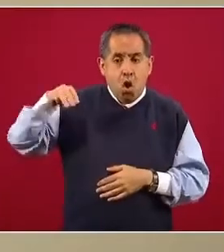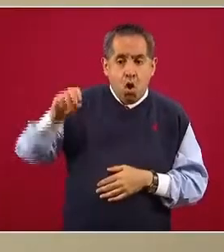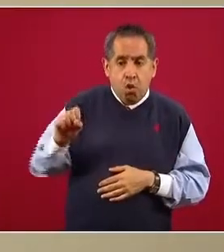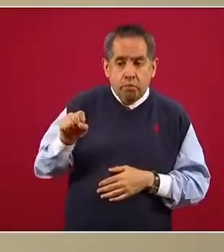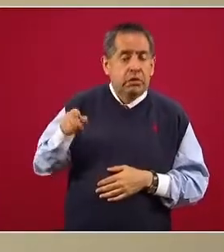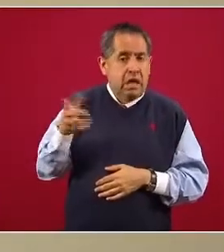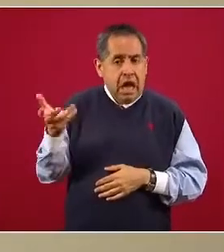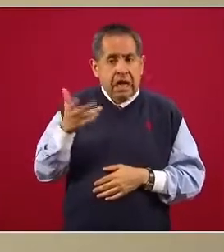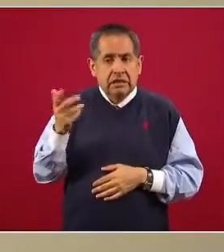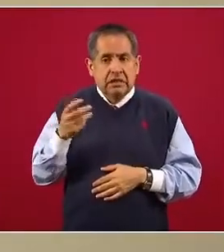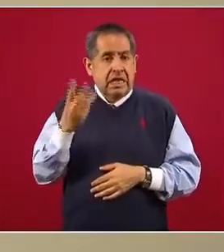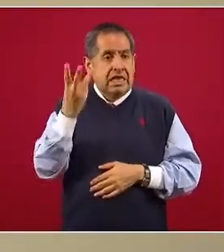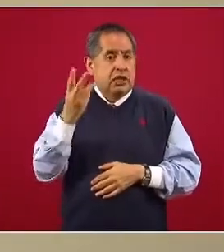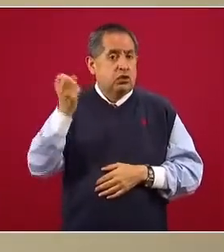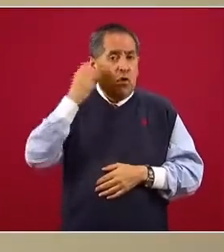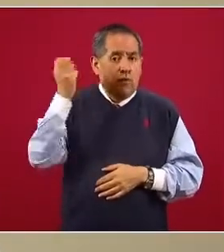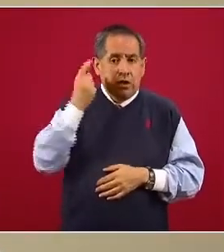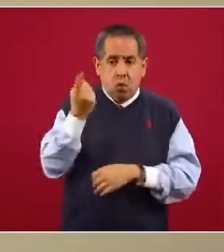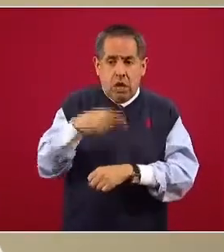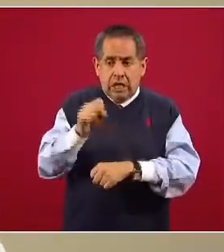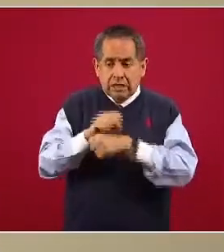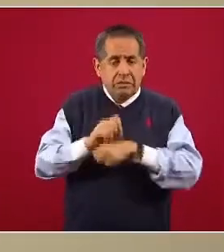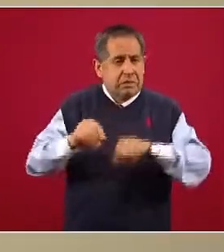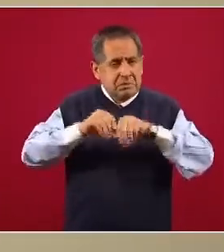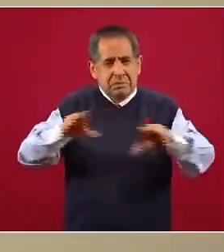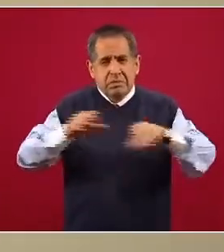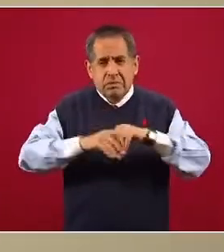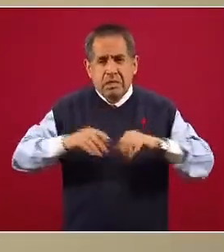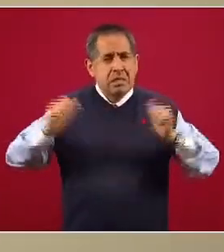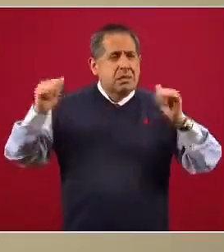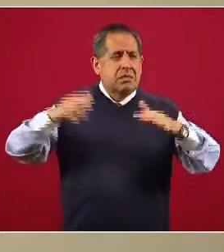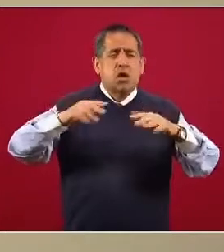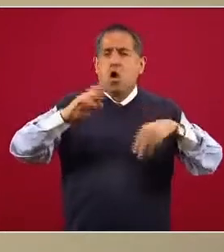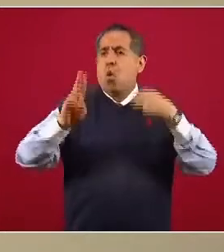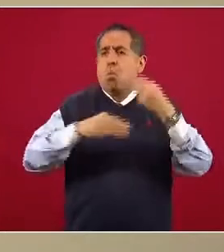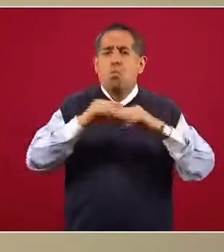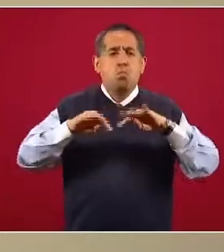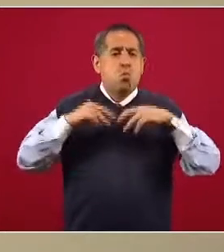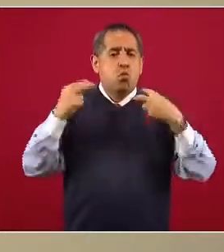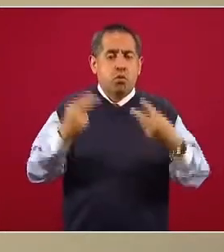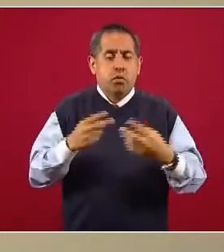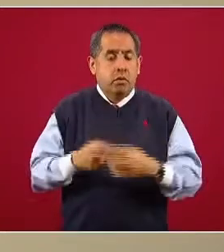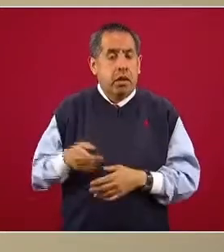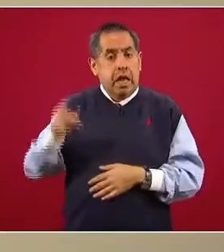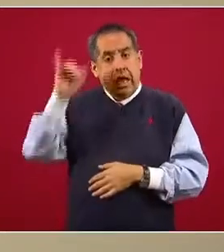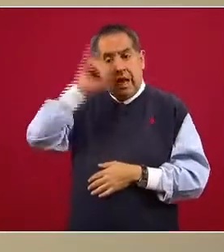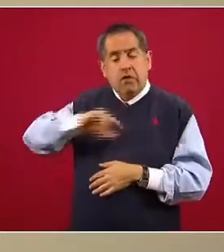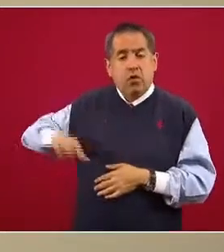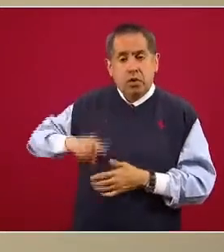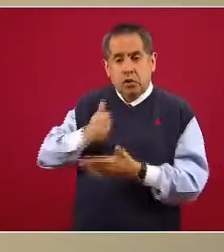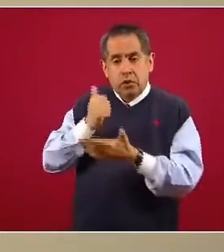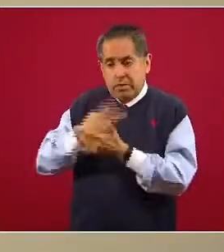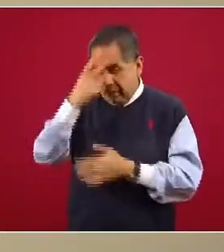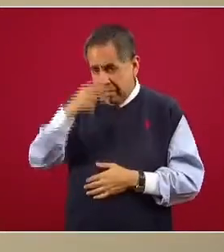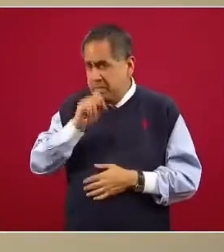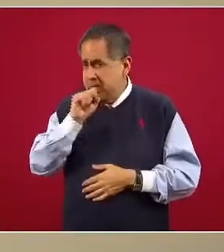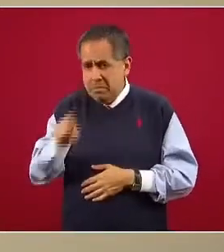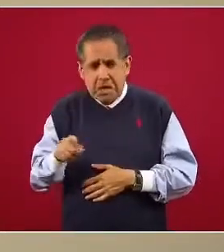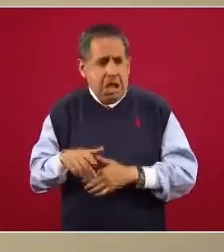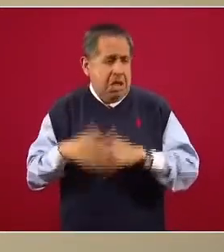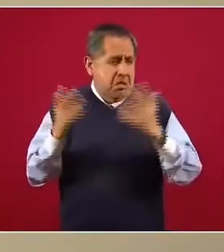Salud hace 3 conferencias a la semana con reporteros de todo el mundo. La jefa de gobierno de la Ciudad de México también lo hace